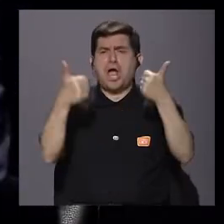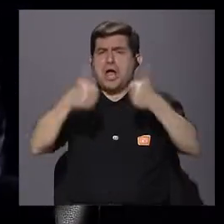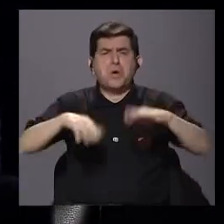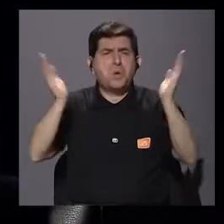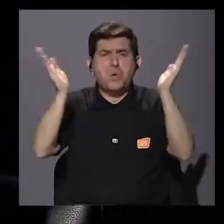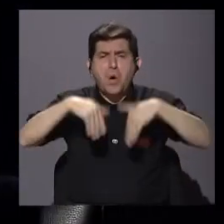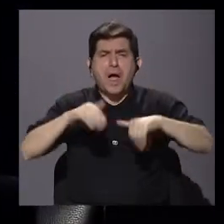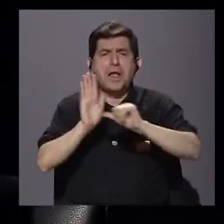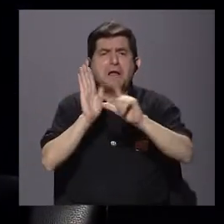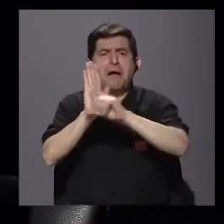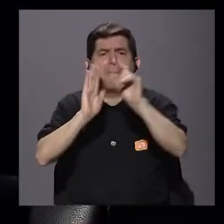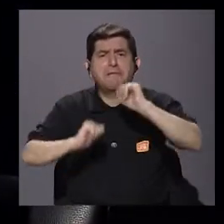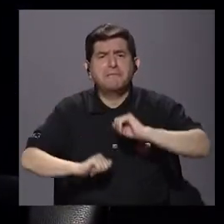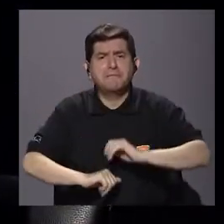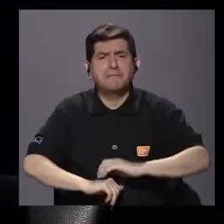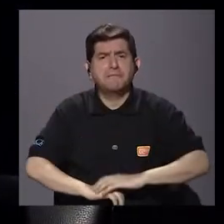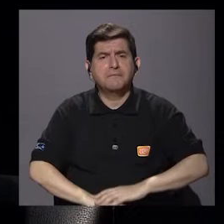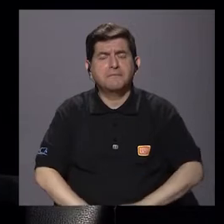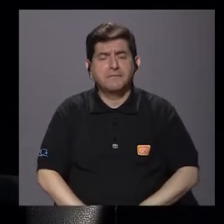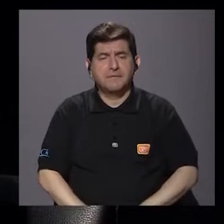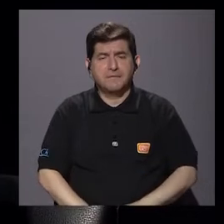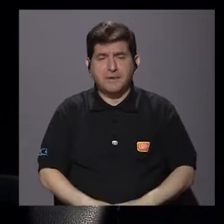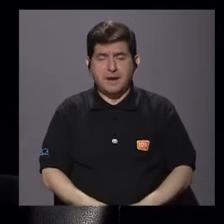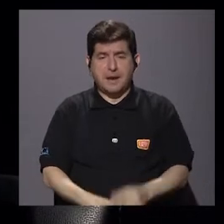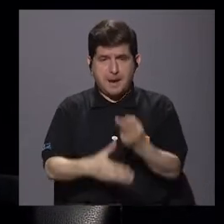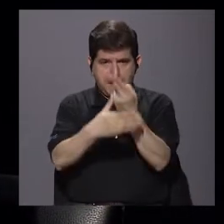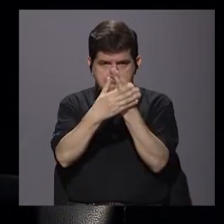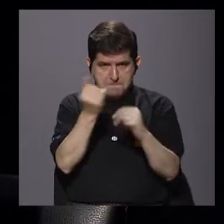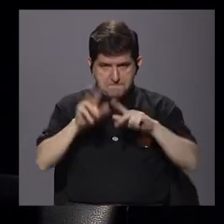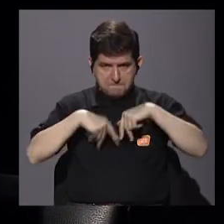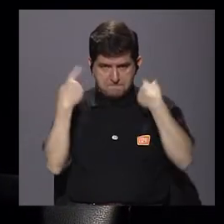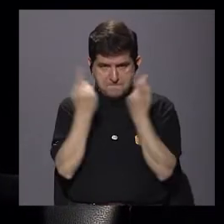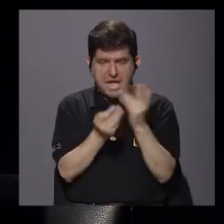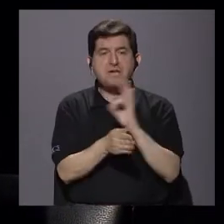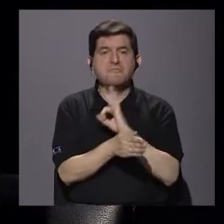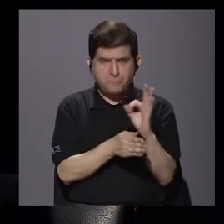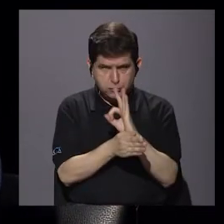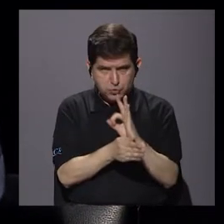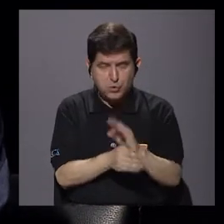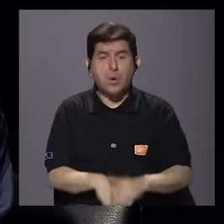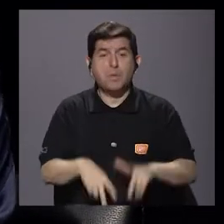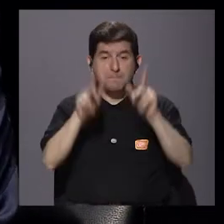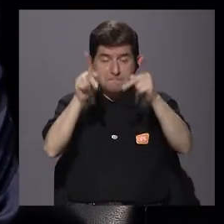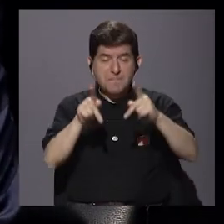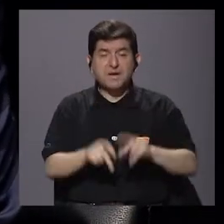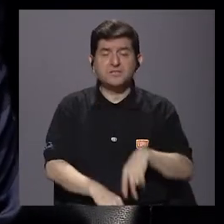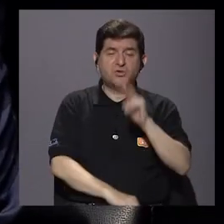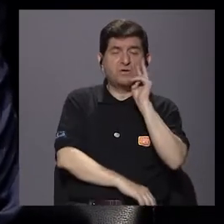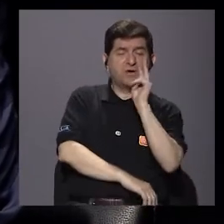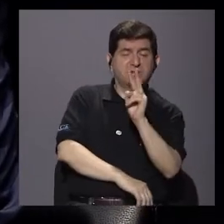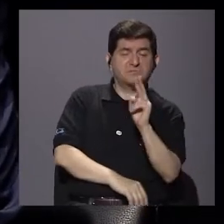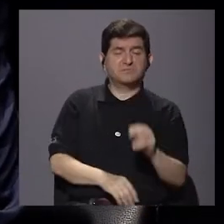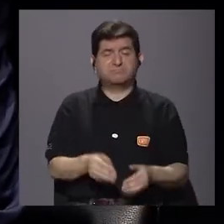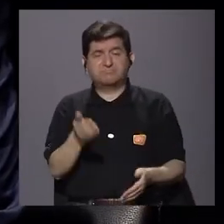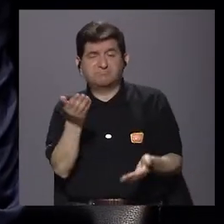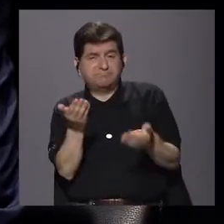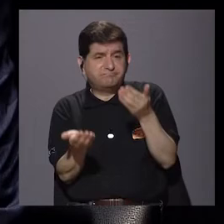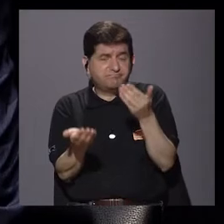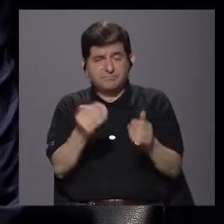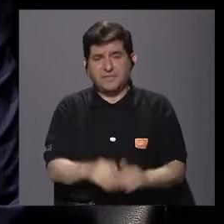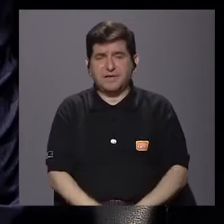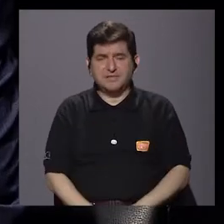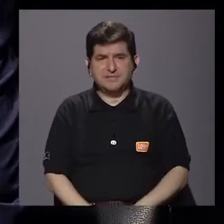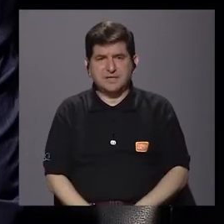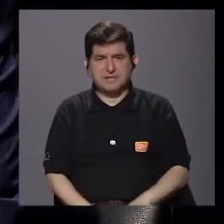en la asamblea el bipartidismo funcionó y la gente tiende a verlo alguna la